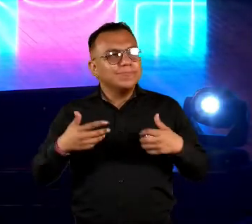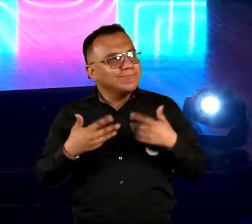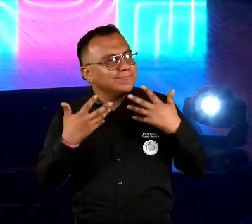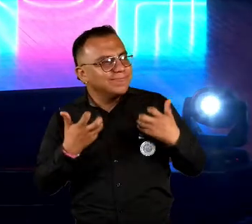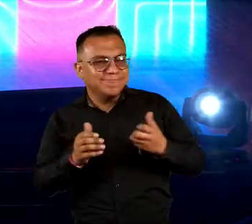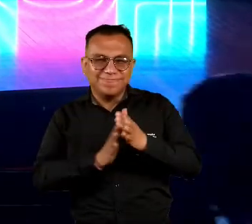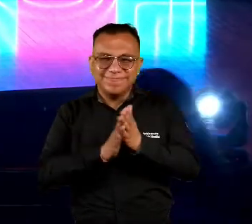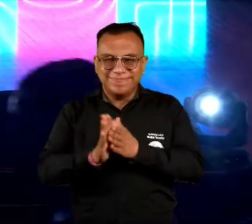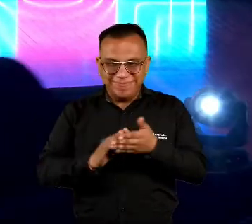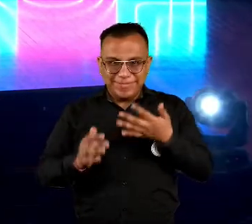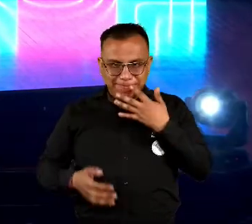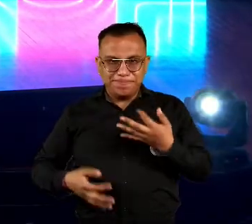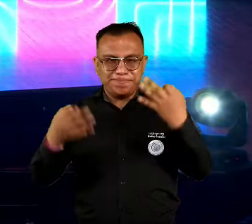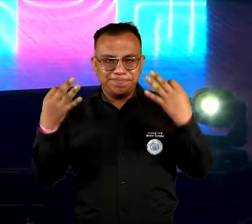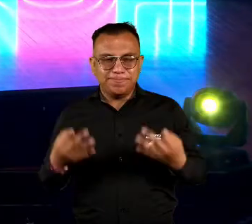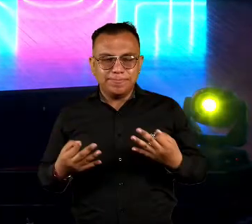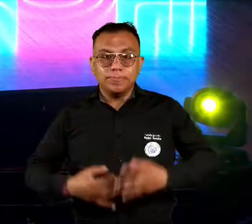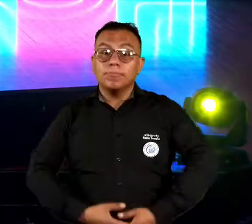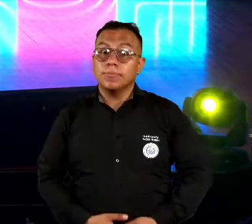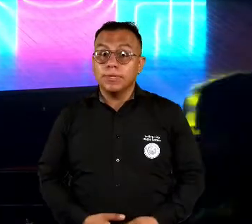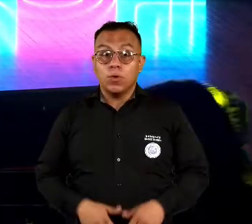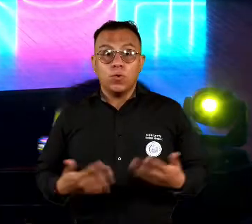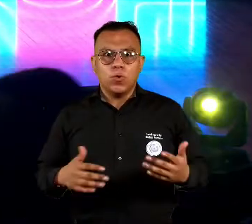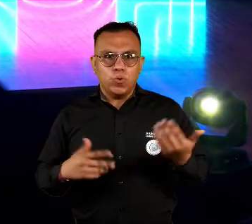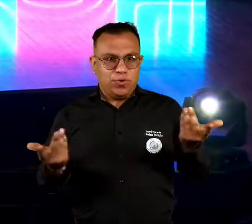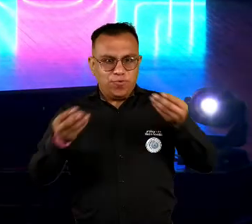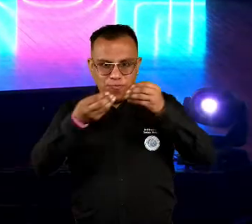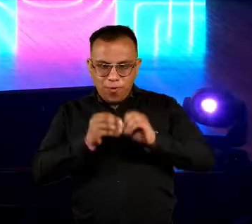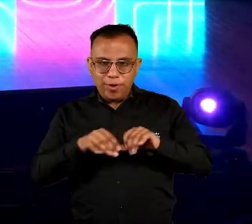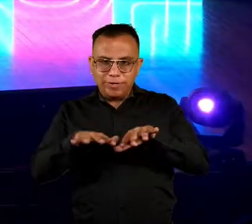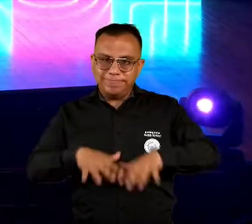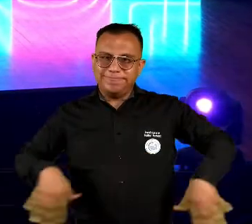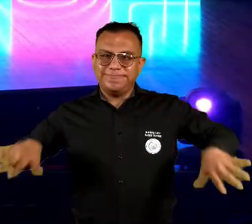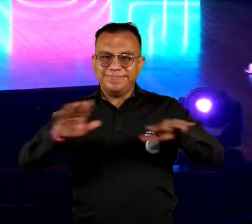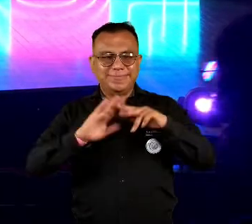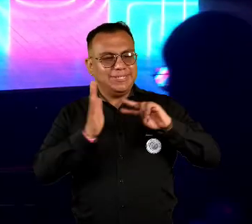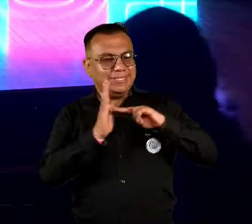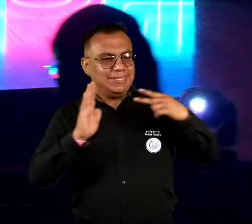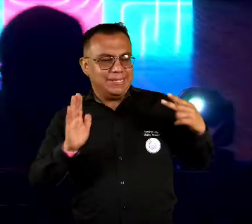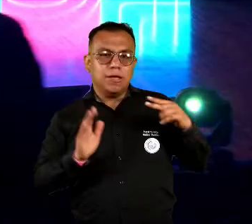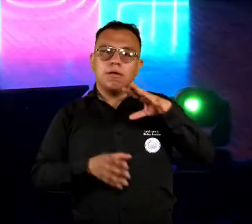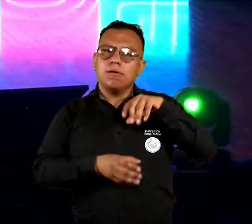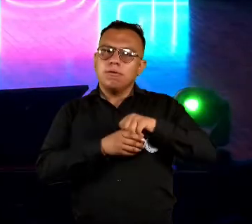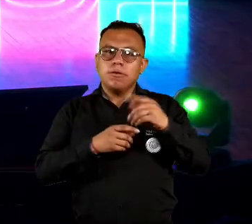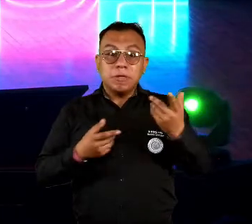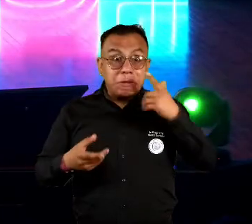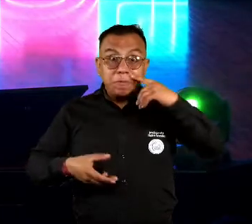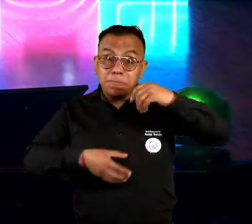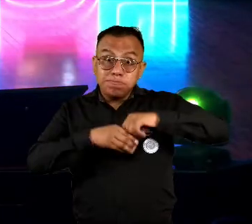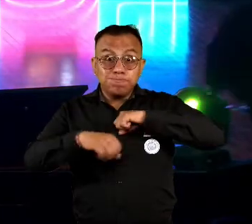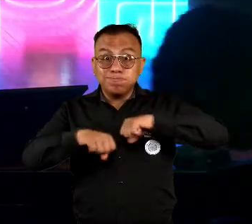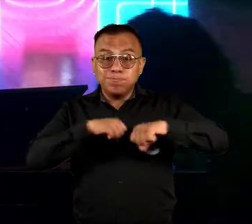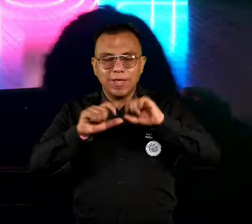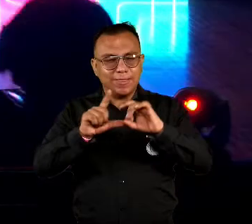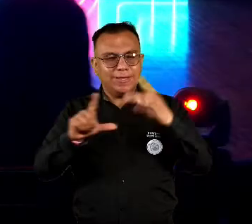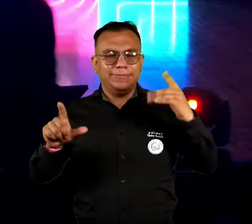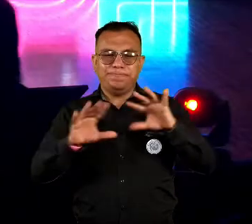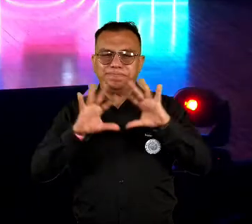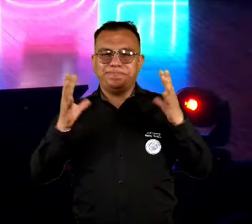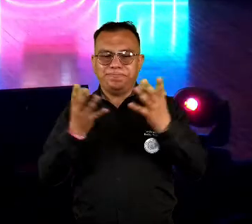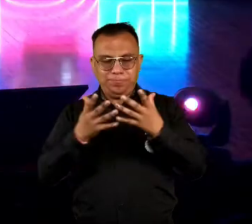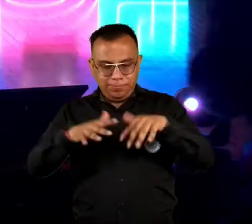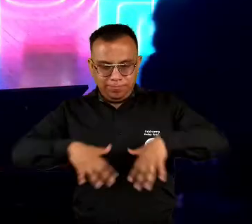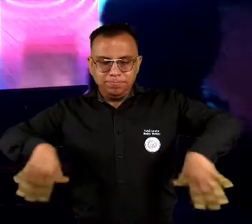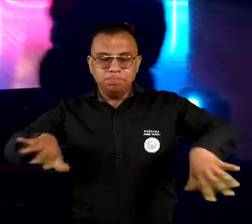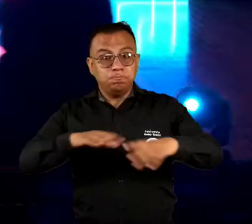digital y lo hacemos real los mejores speakers del sector tic y de la industria creativa digital en un solo lugar y